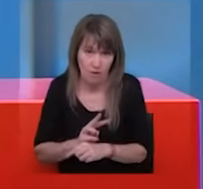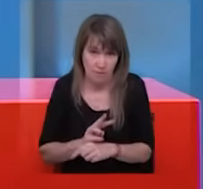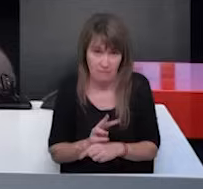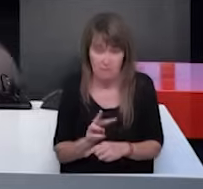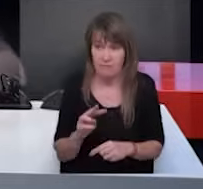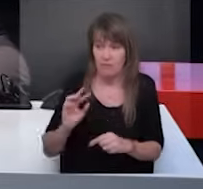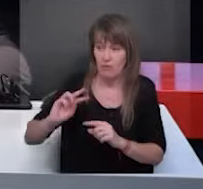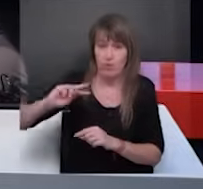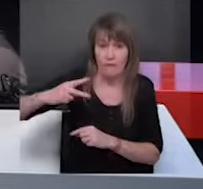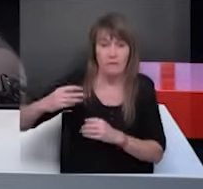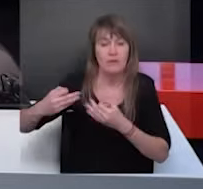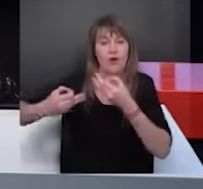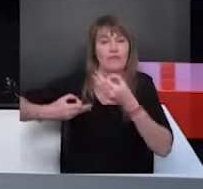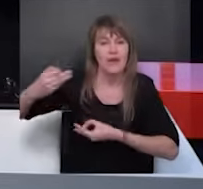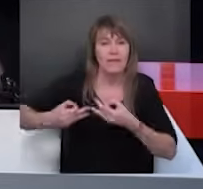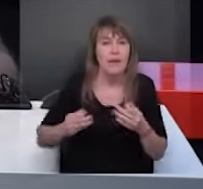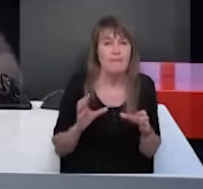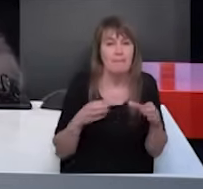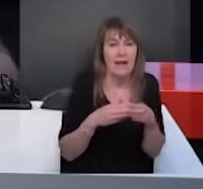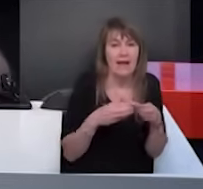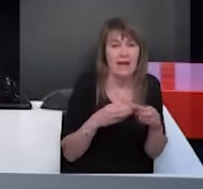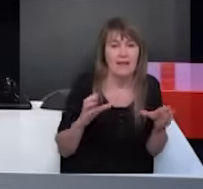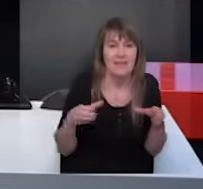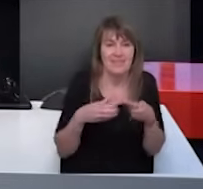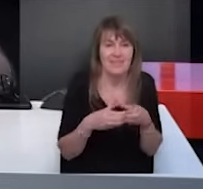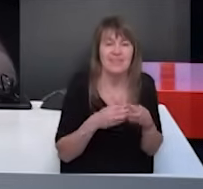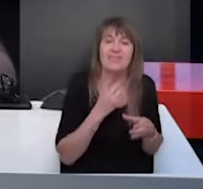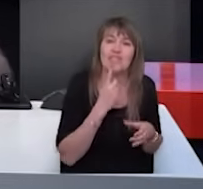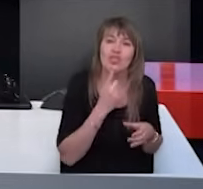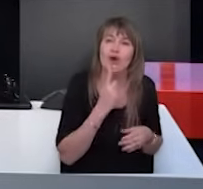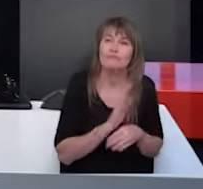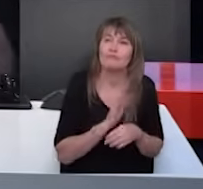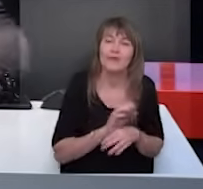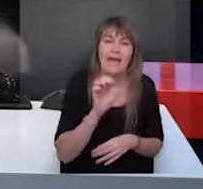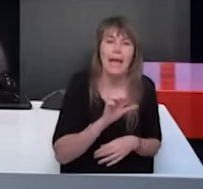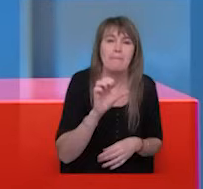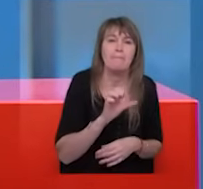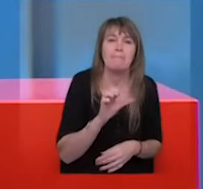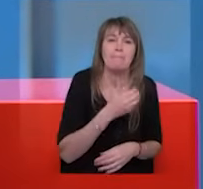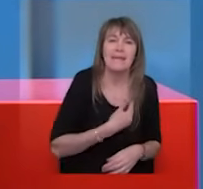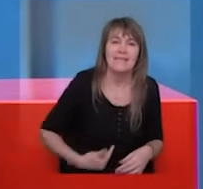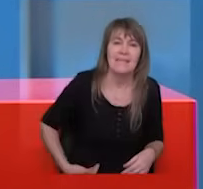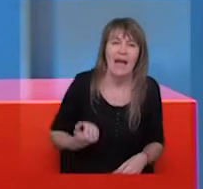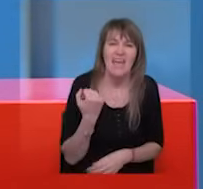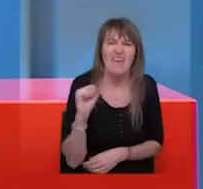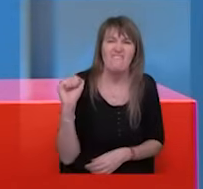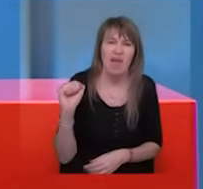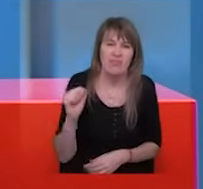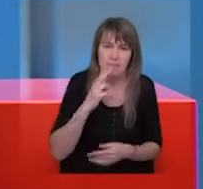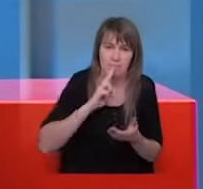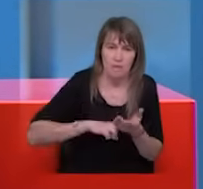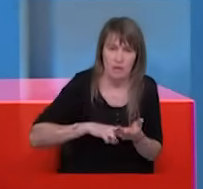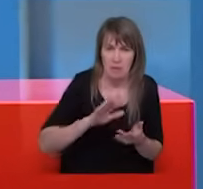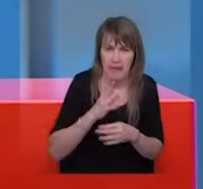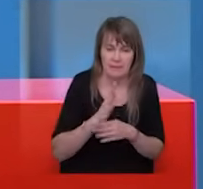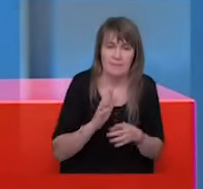contabilidad es como una los partidos se transforman en algo así como empresas evasor no las empresas evasor tienen dos libros no el libro